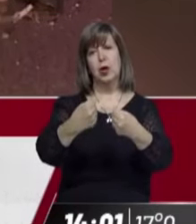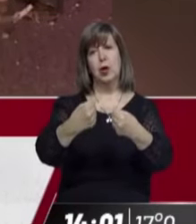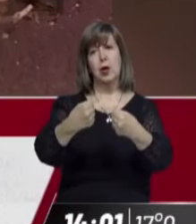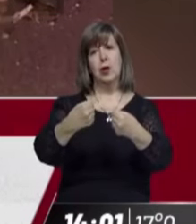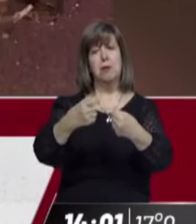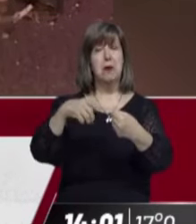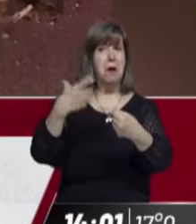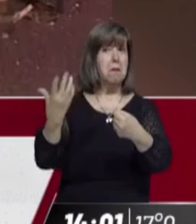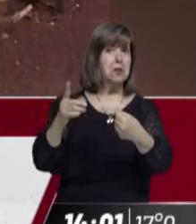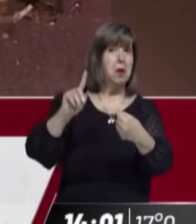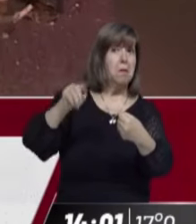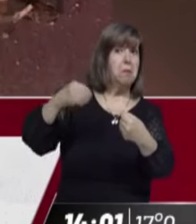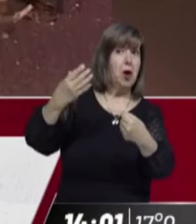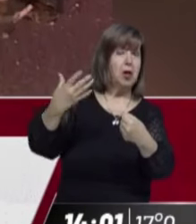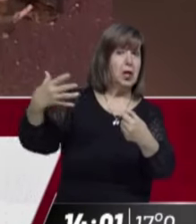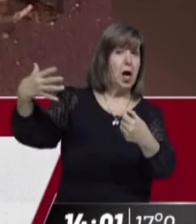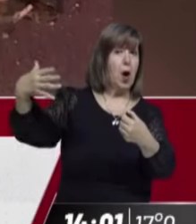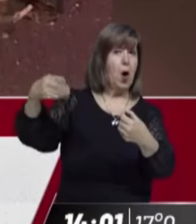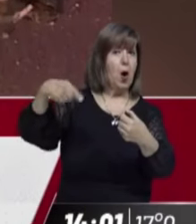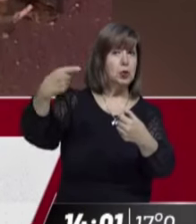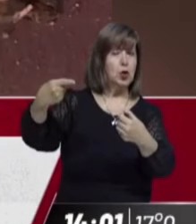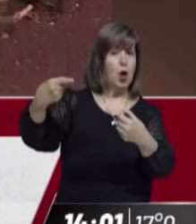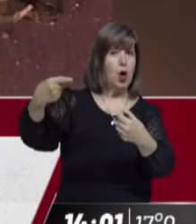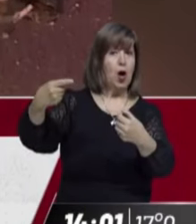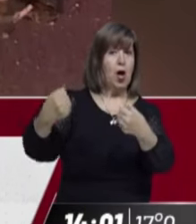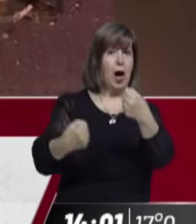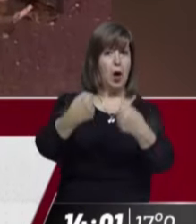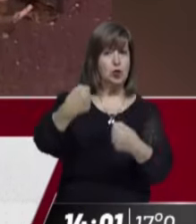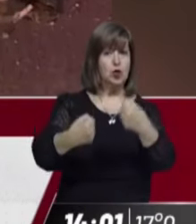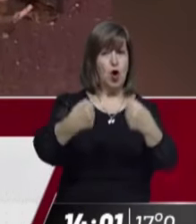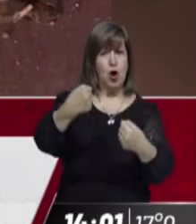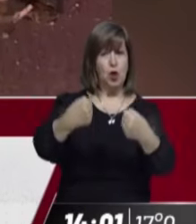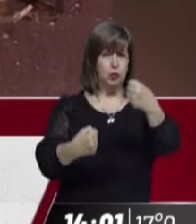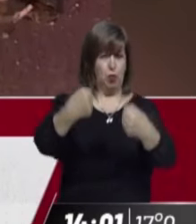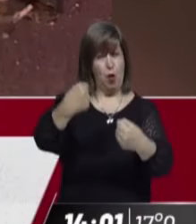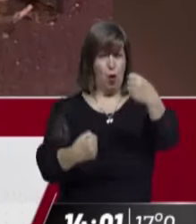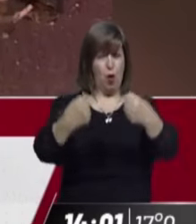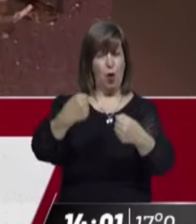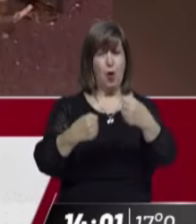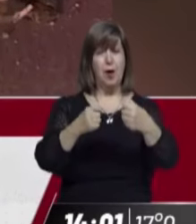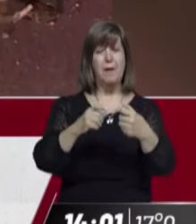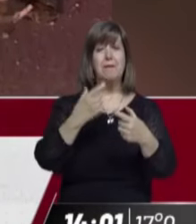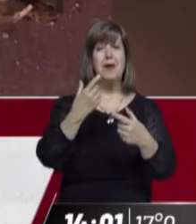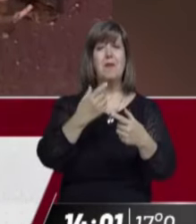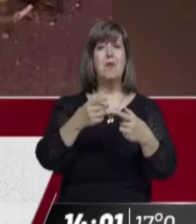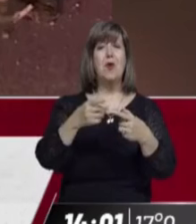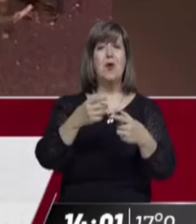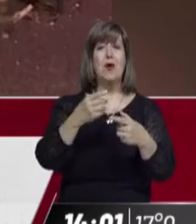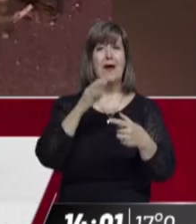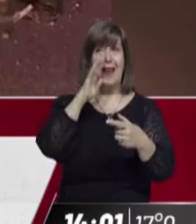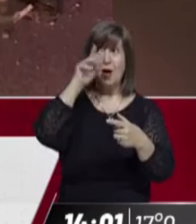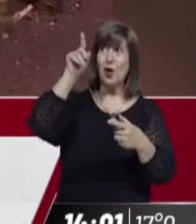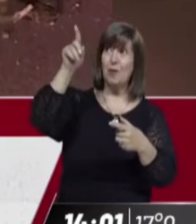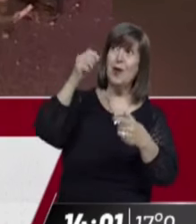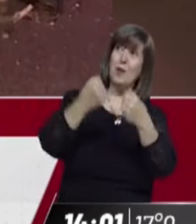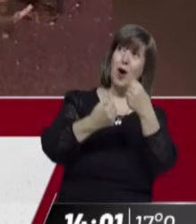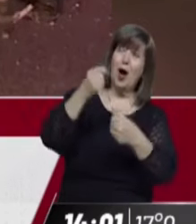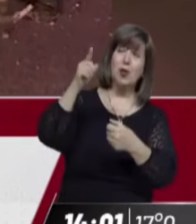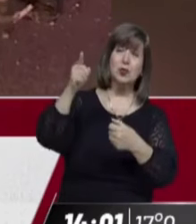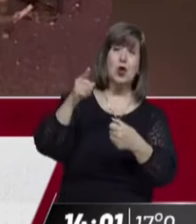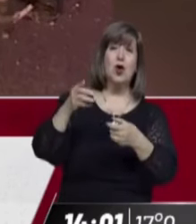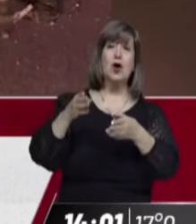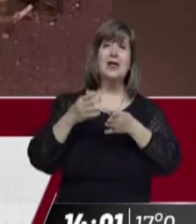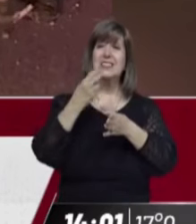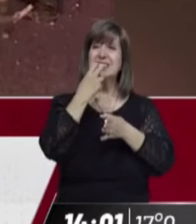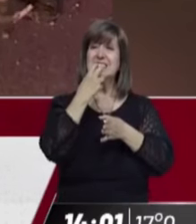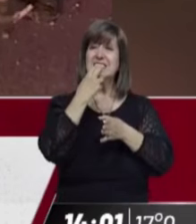cuando por razones que se tratan de establecer, perdió el dominio de su auto, un Chevrolet Corsa de color negro que vemos en pantalla,